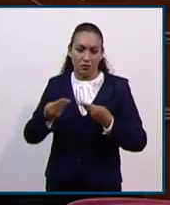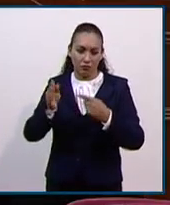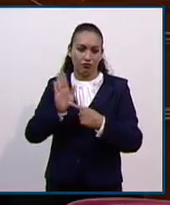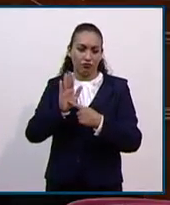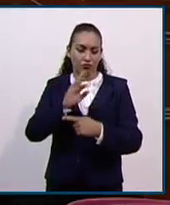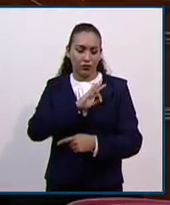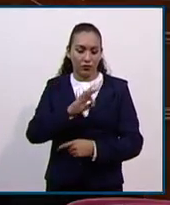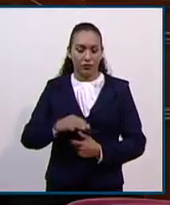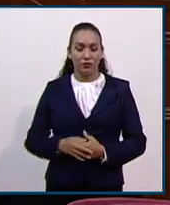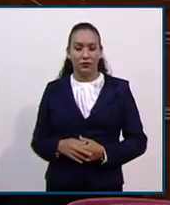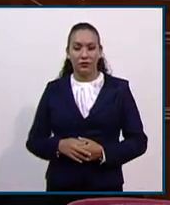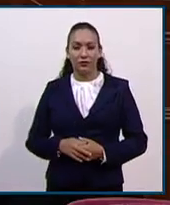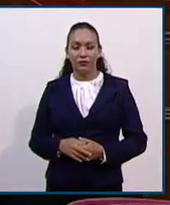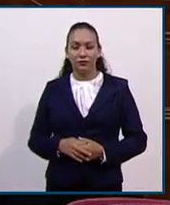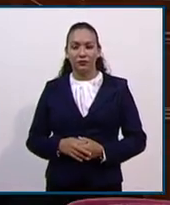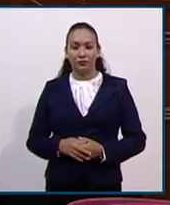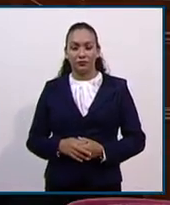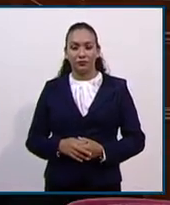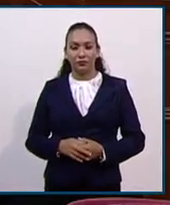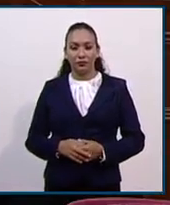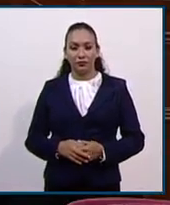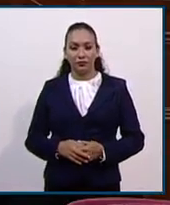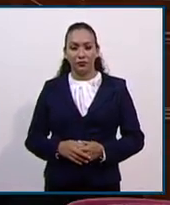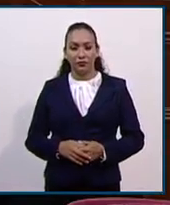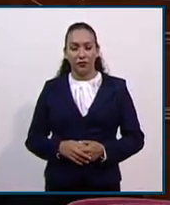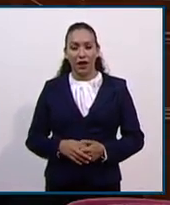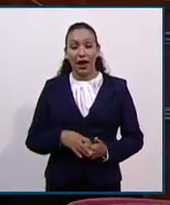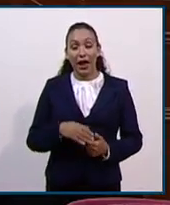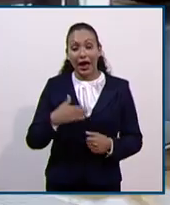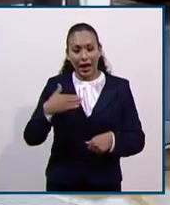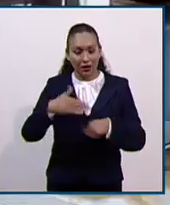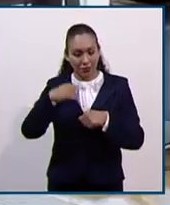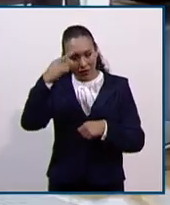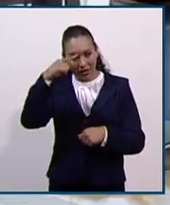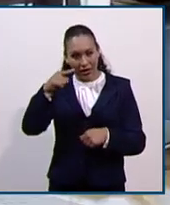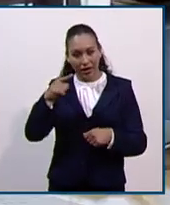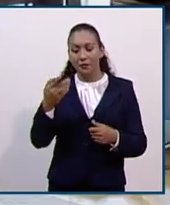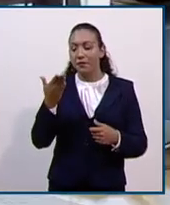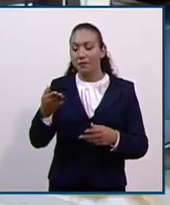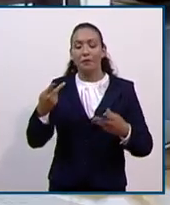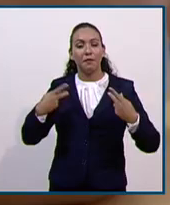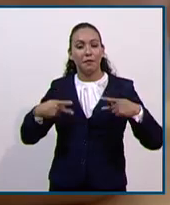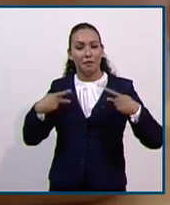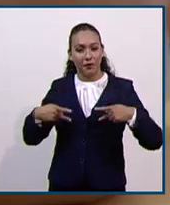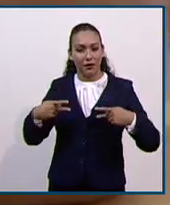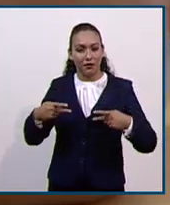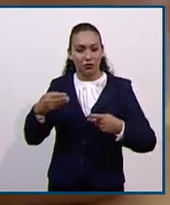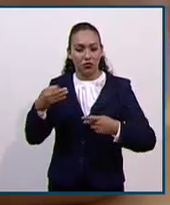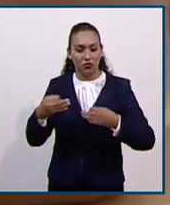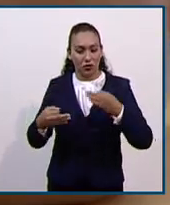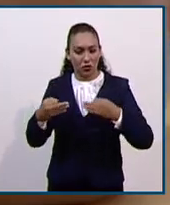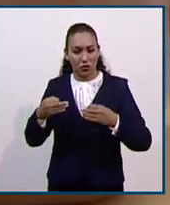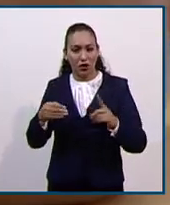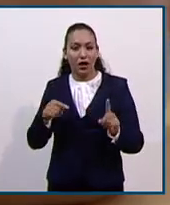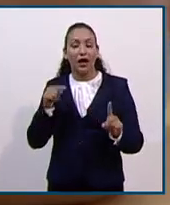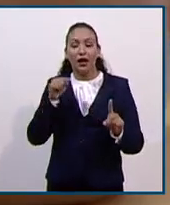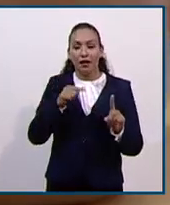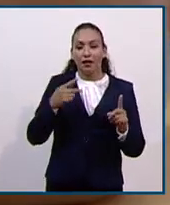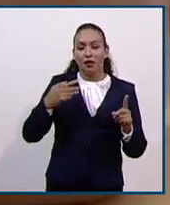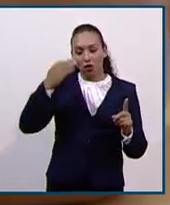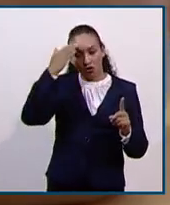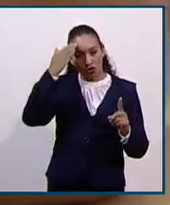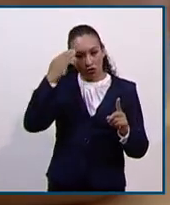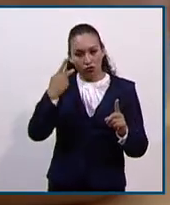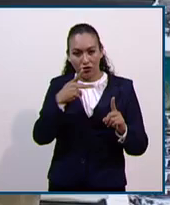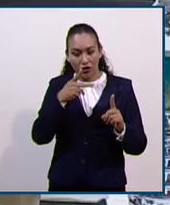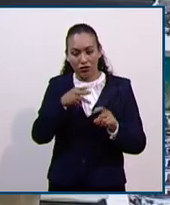La recusación es el mecanismo a través del cual las partes pueden solicitar que un juzgador quede inhibido de conocer de un asunto,